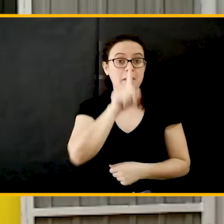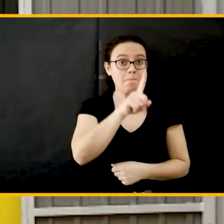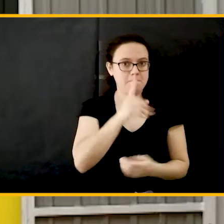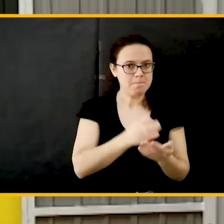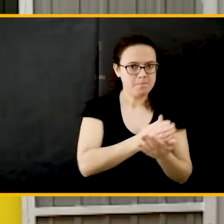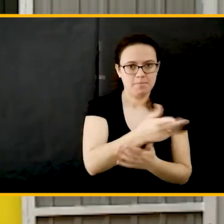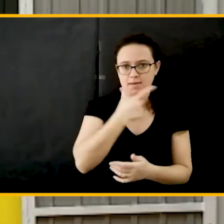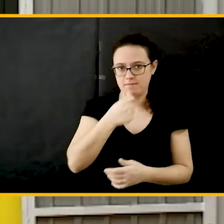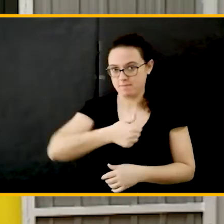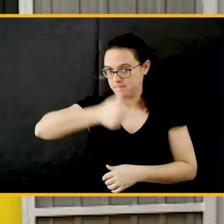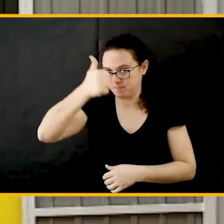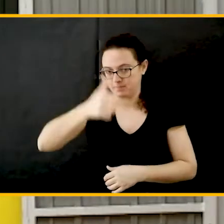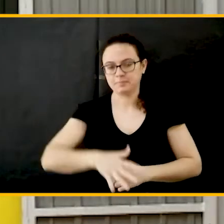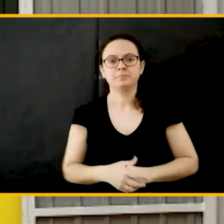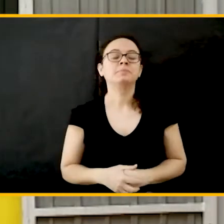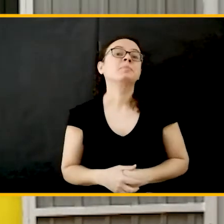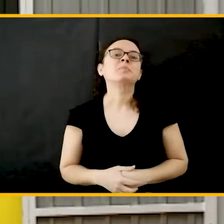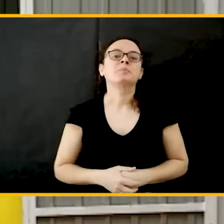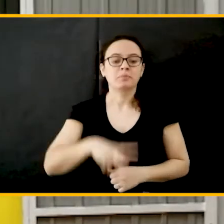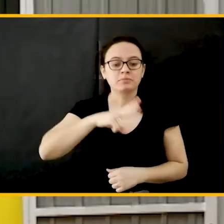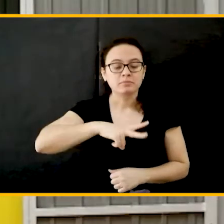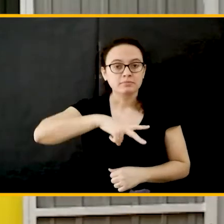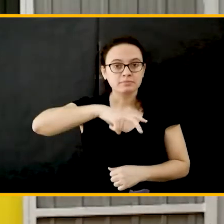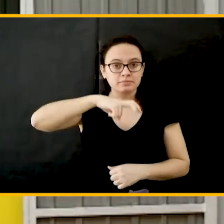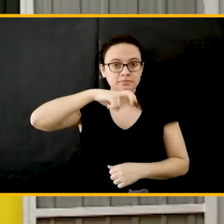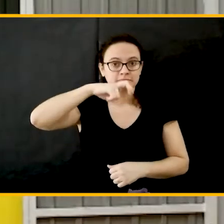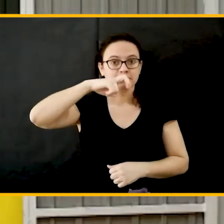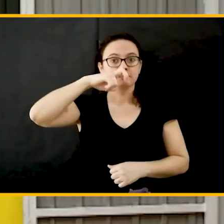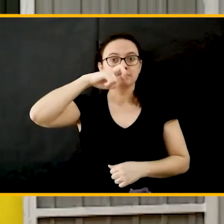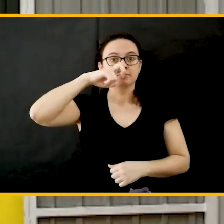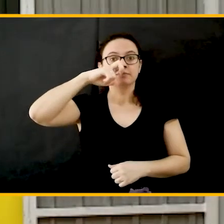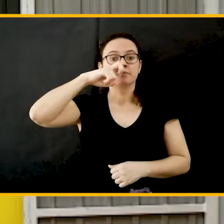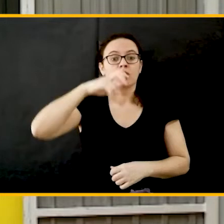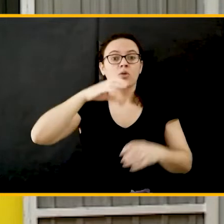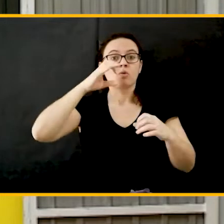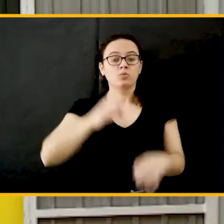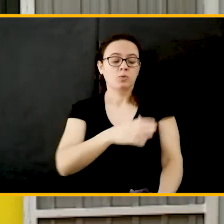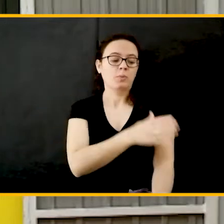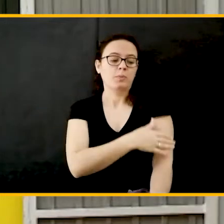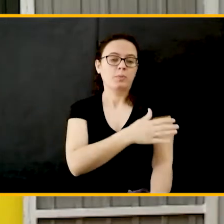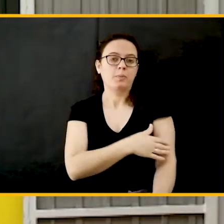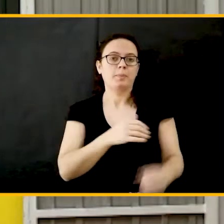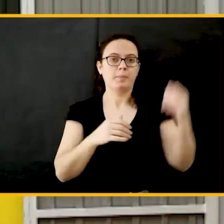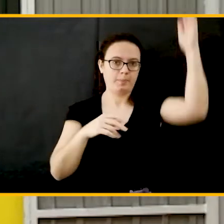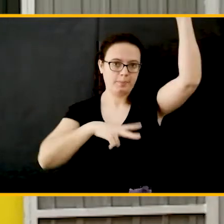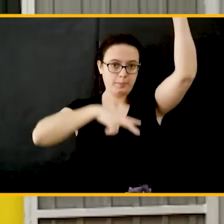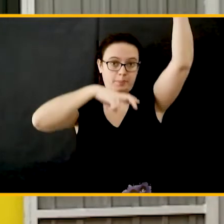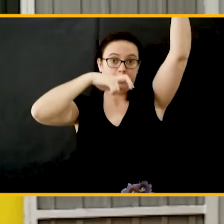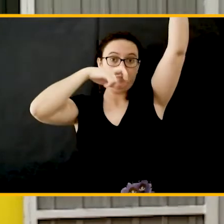la más sencilla. Cogemos aire, mientras tanto subimos los brazos por encima de la